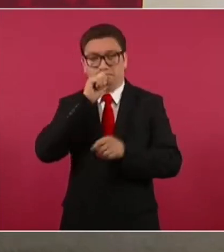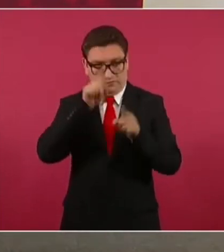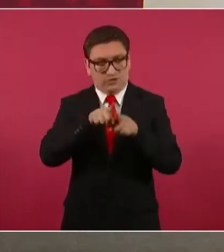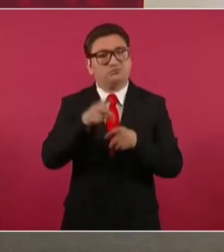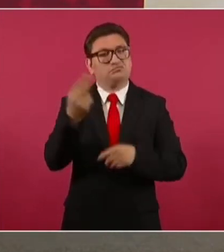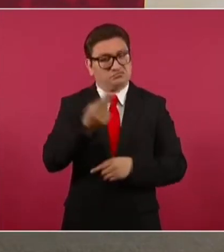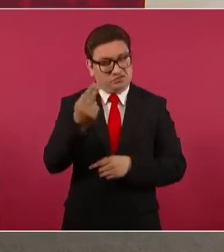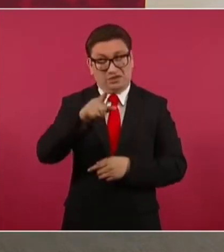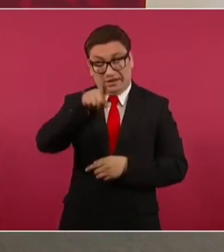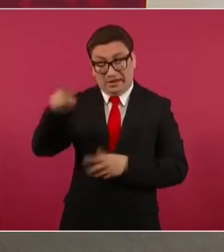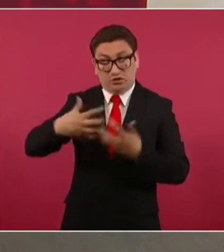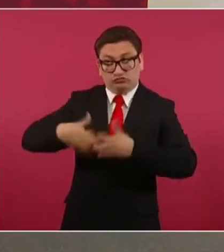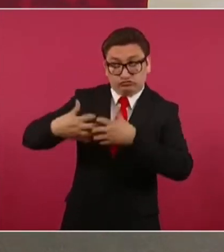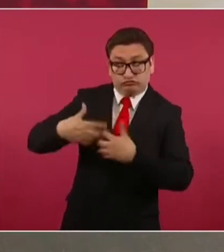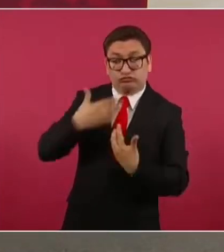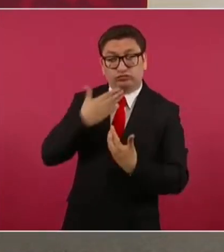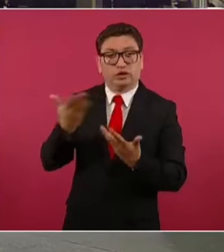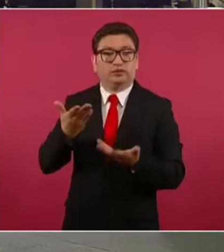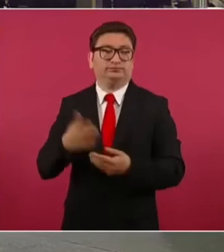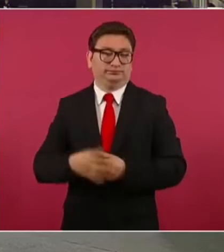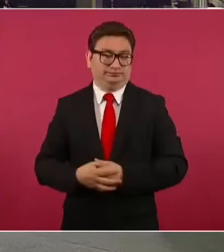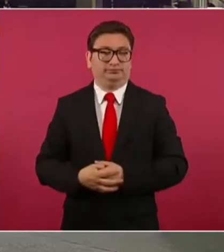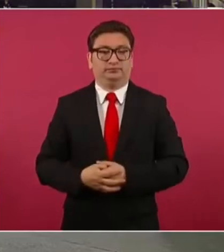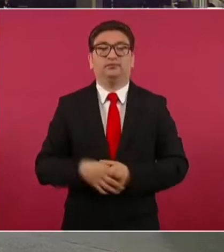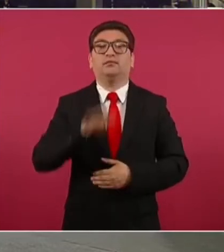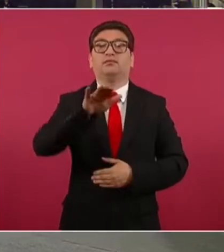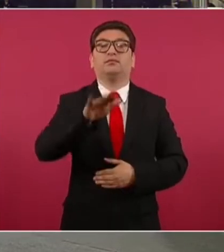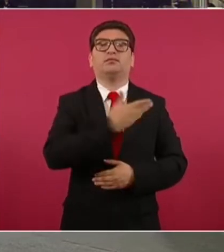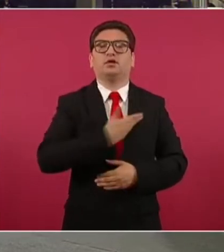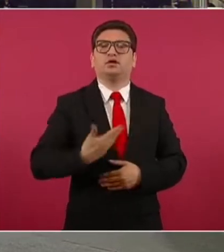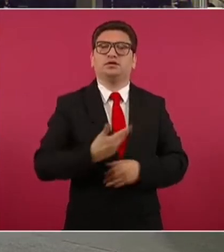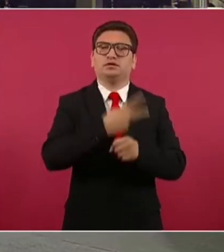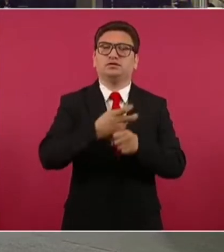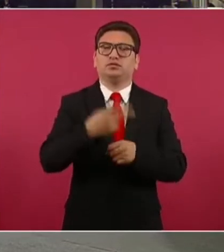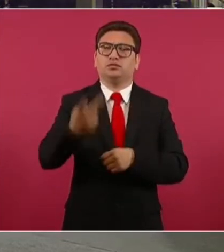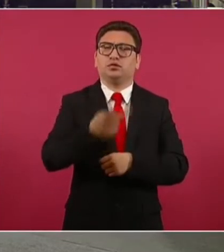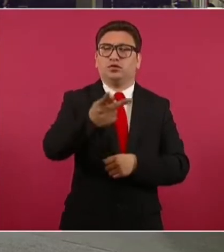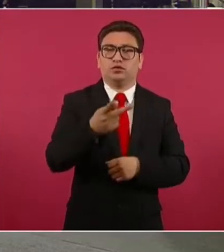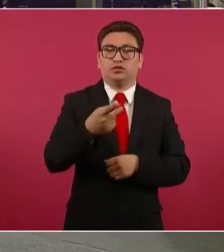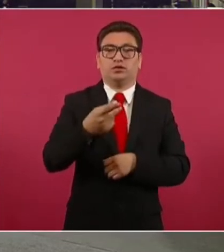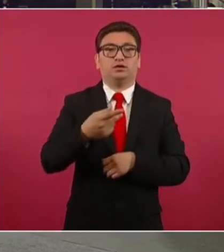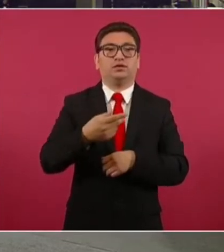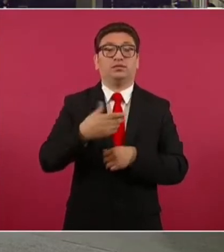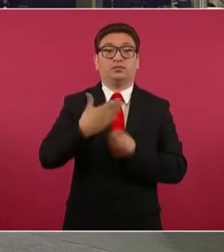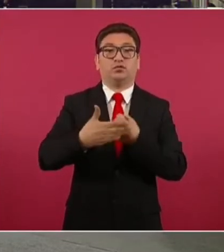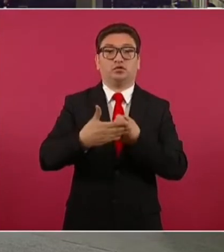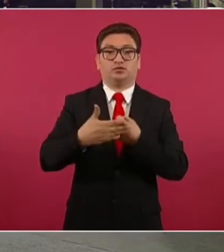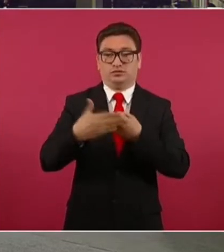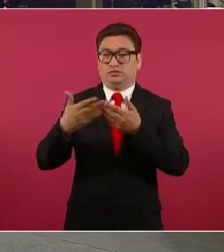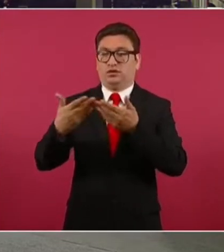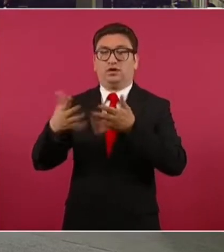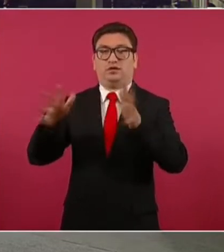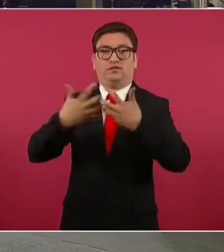en su funcionamiento. Presidente, y una segunda cuestión tiene que ver con la semana previa ya a la inauguración de Dos